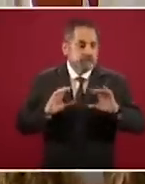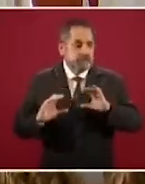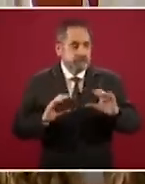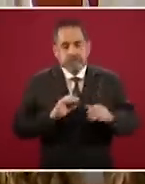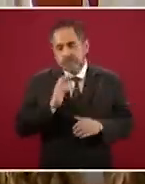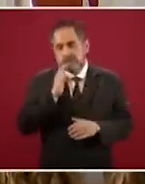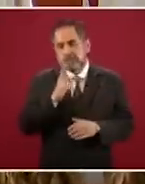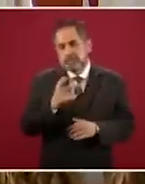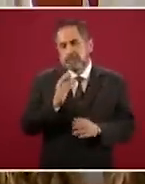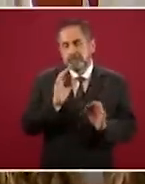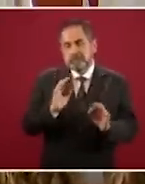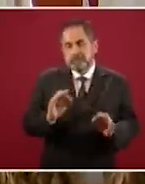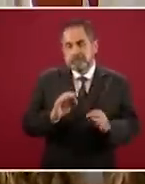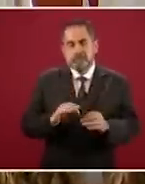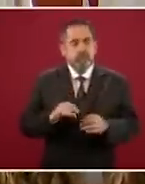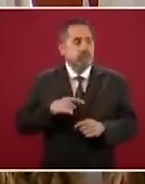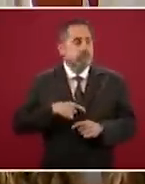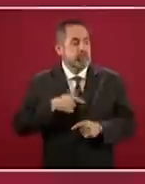cuestan menos